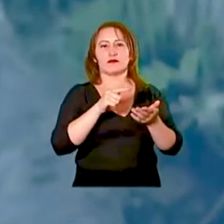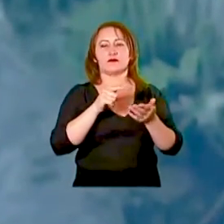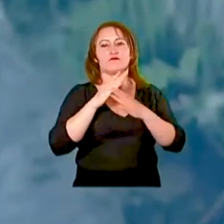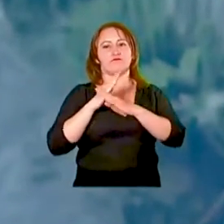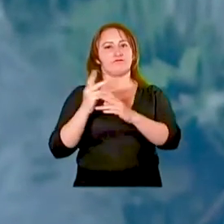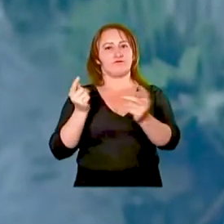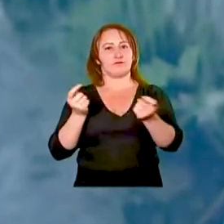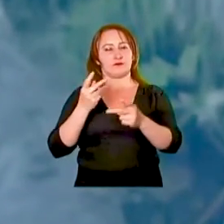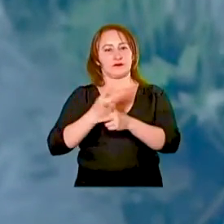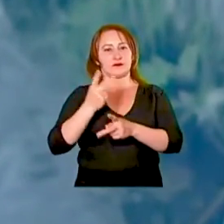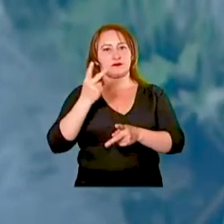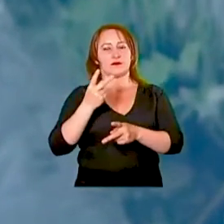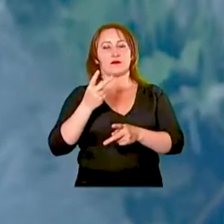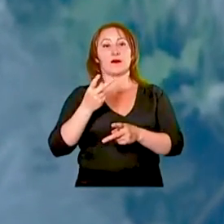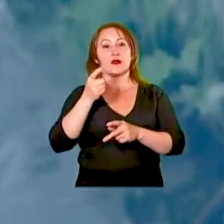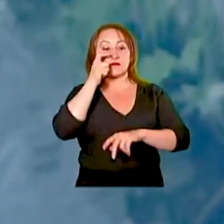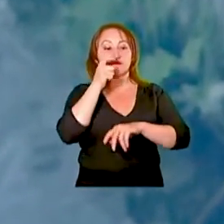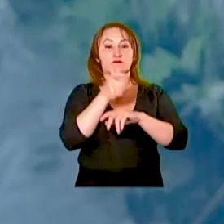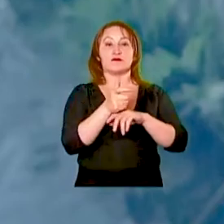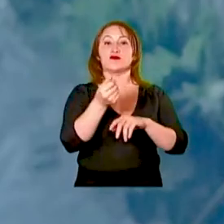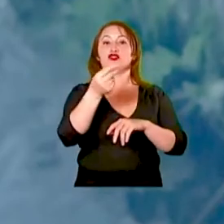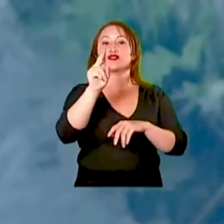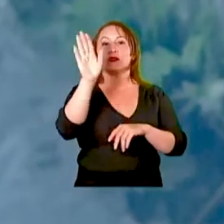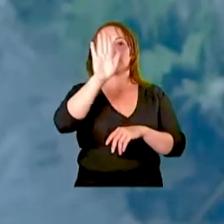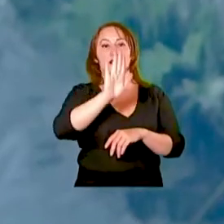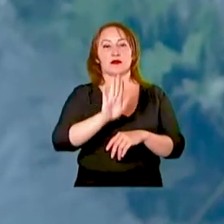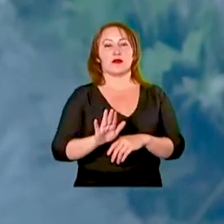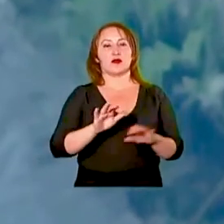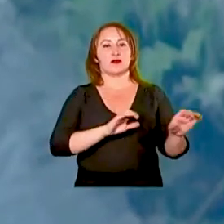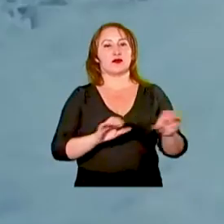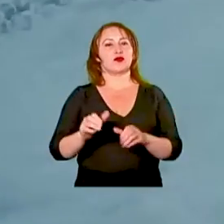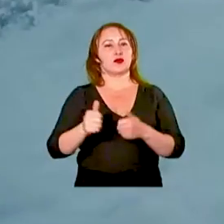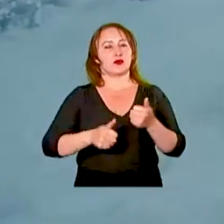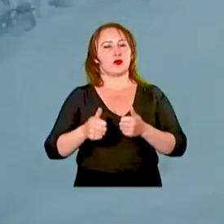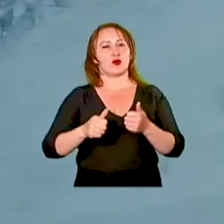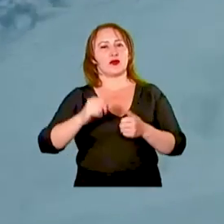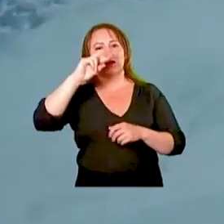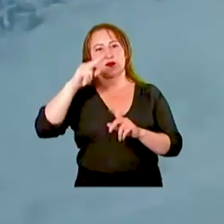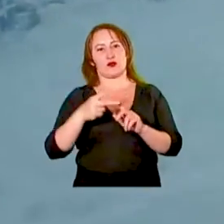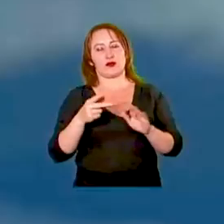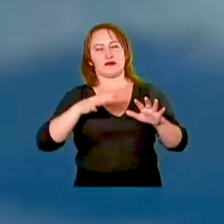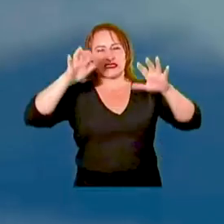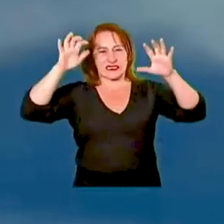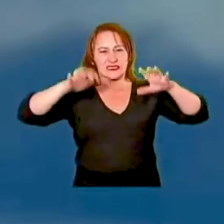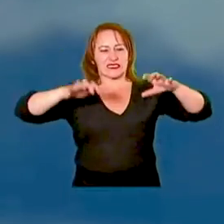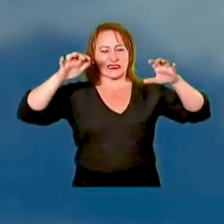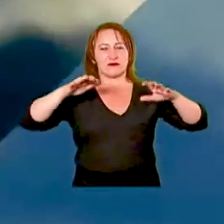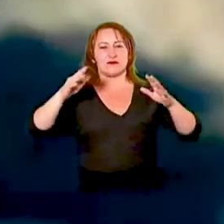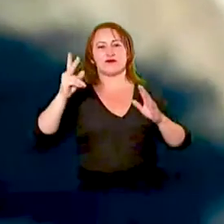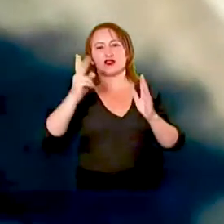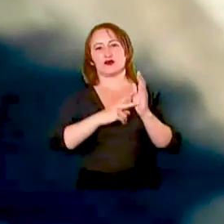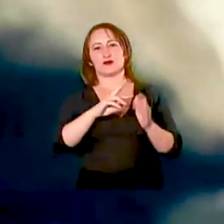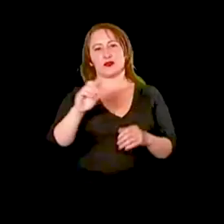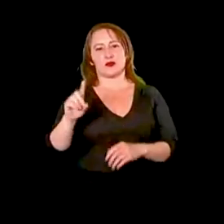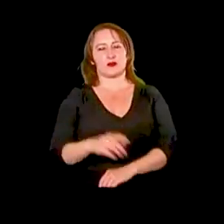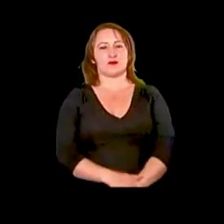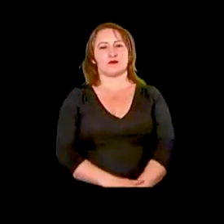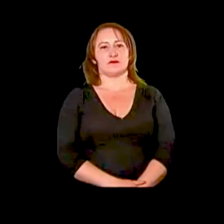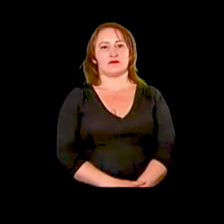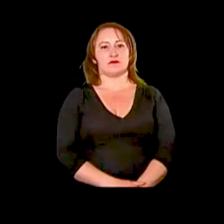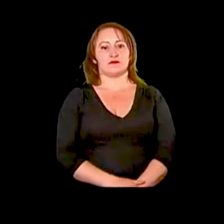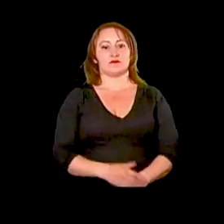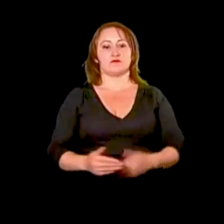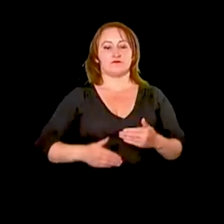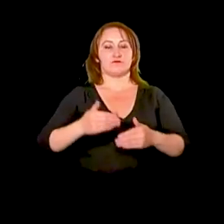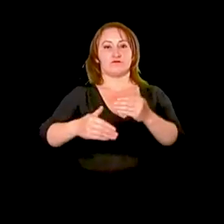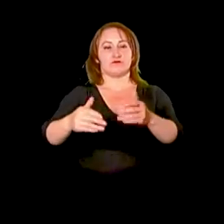actividades de vigilancia en 12 departamentos respecto de las acciones para afrontar la segunda temporada de lluvias de 2021.